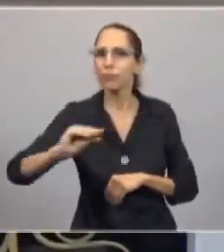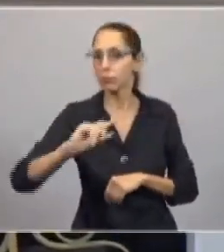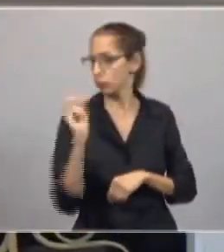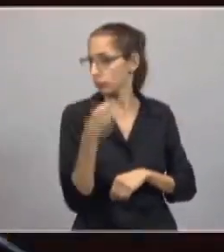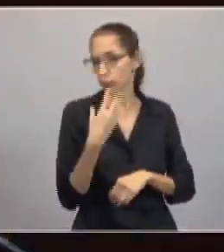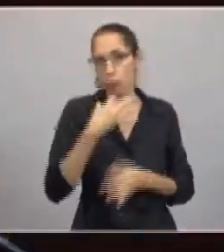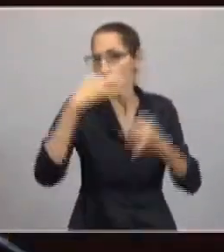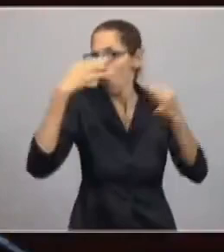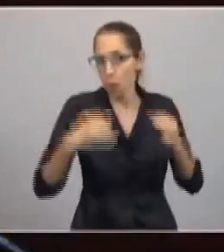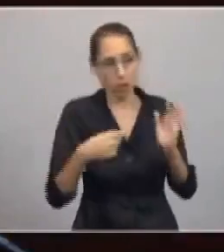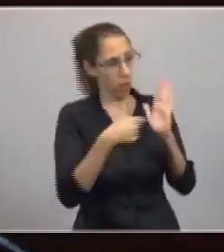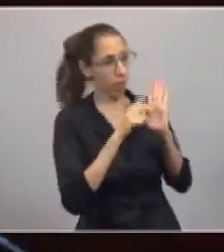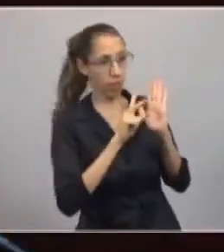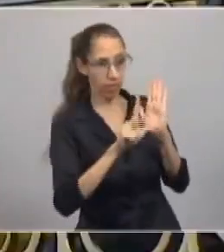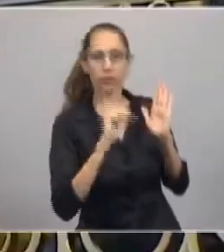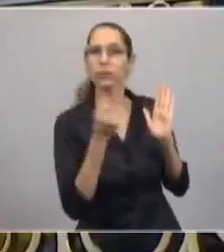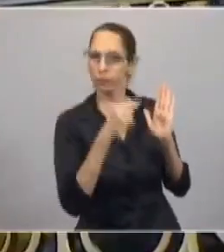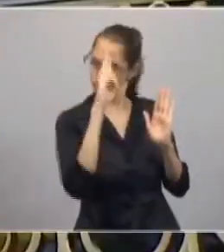estamos respetando.